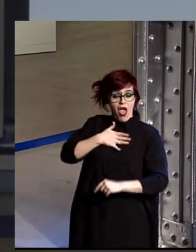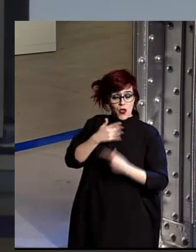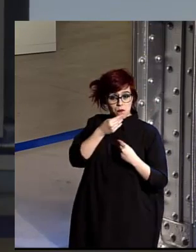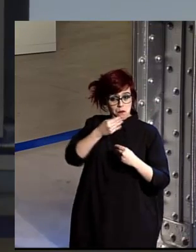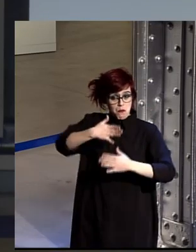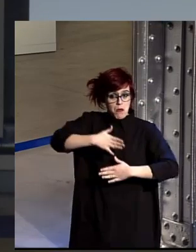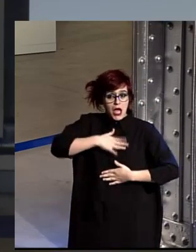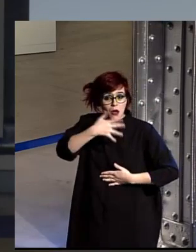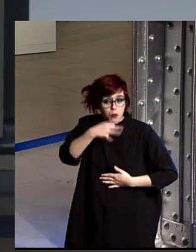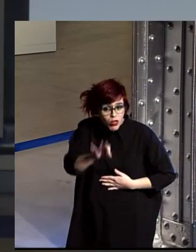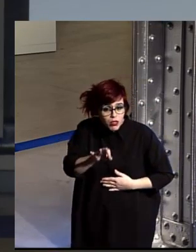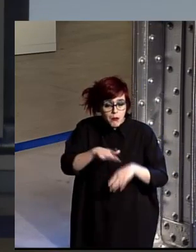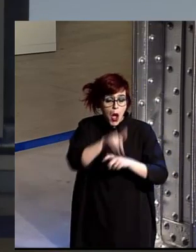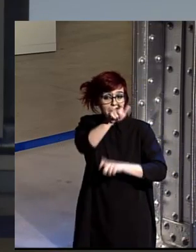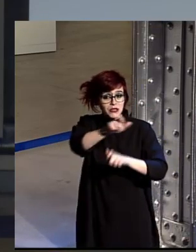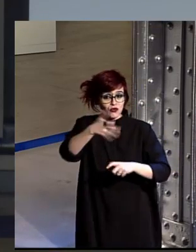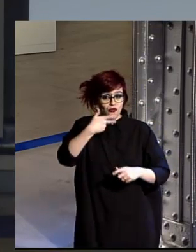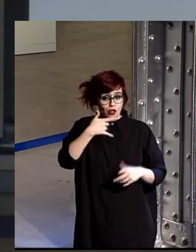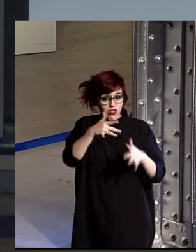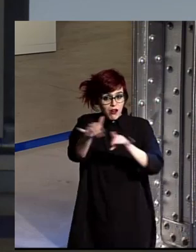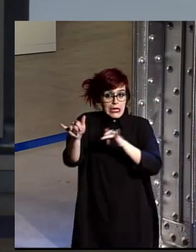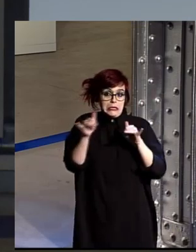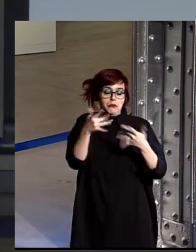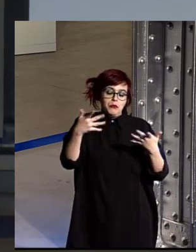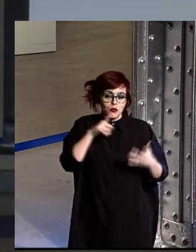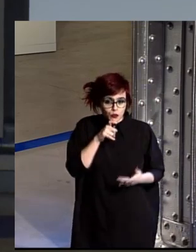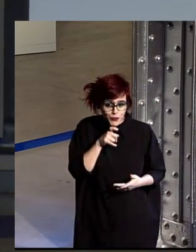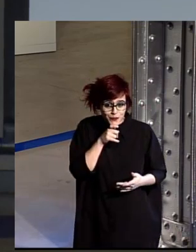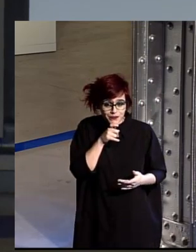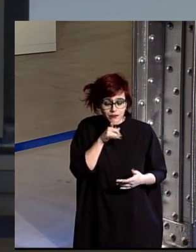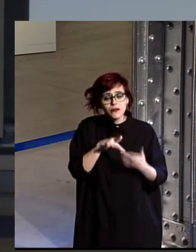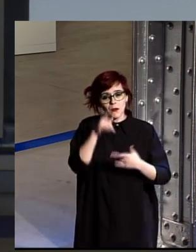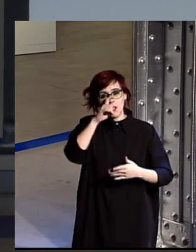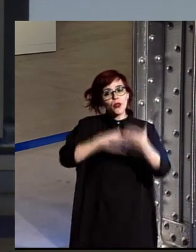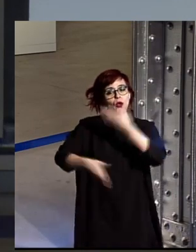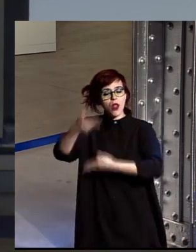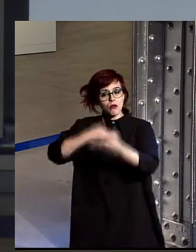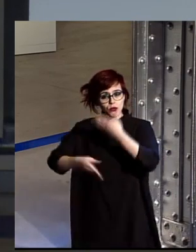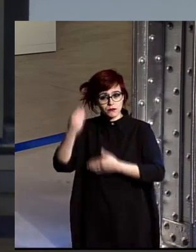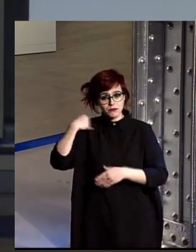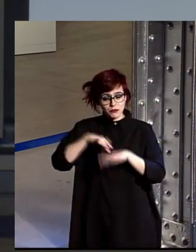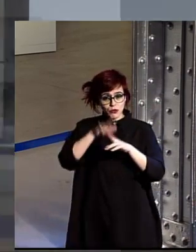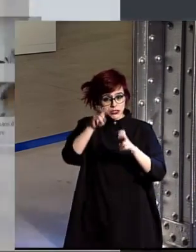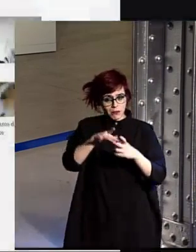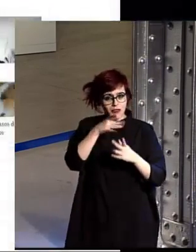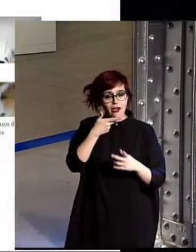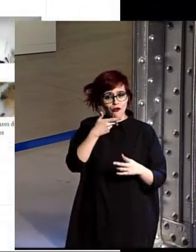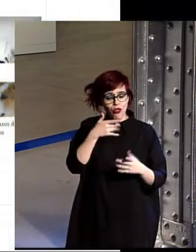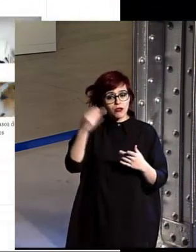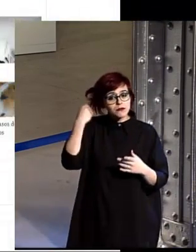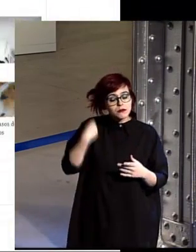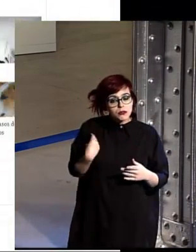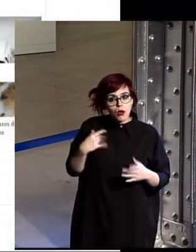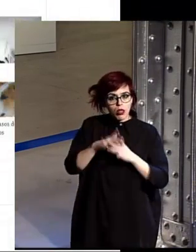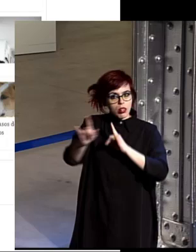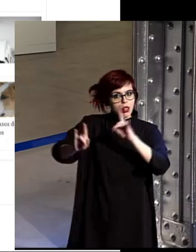Pues todas las preguntas que tenemos todas las personas que no conocemos nada del virus. En este momento yo estaba colaborando de vez en cuando con Materia, que estaba ya en el país, y recibí